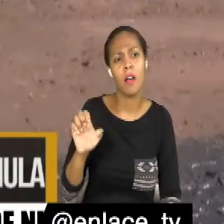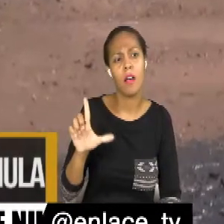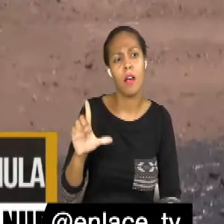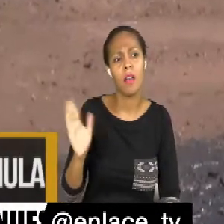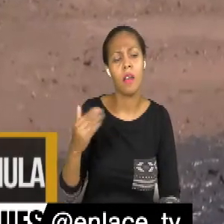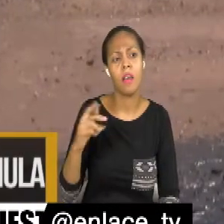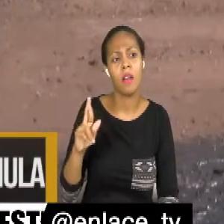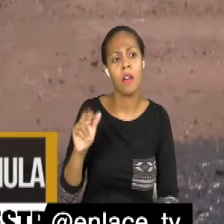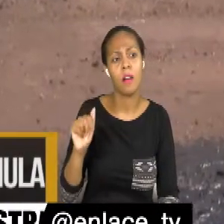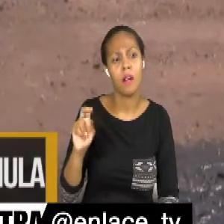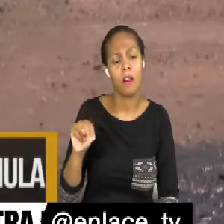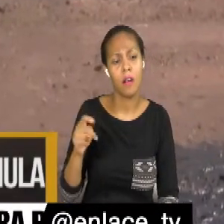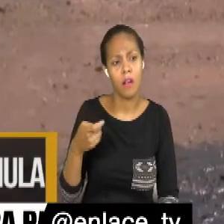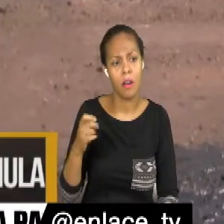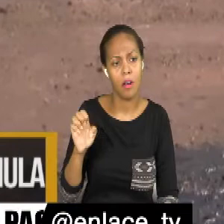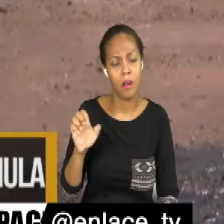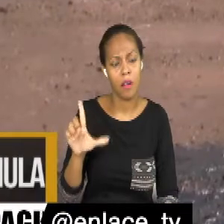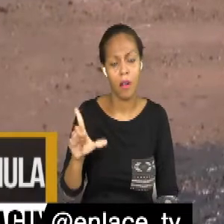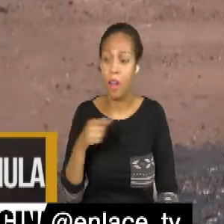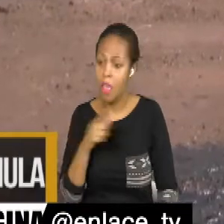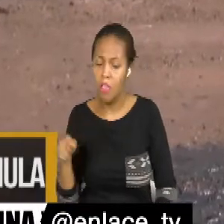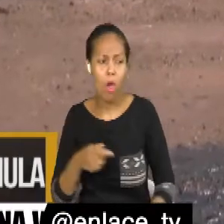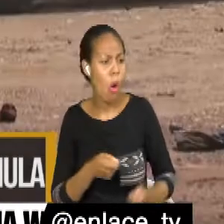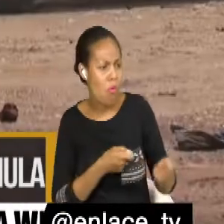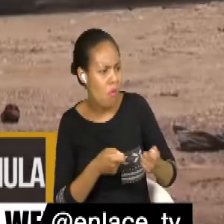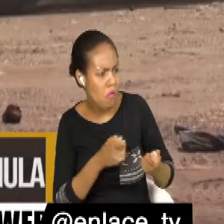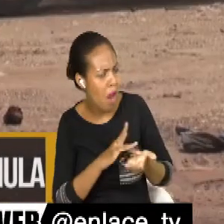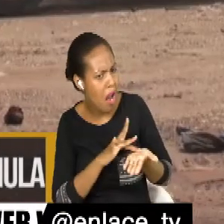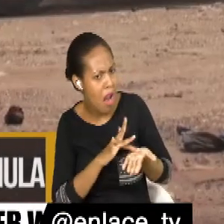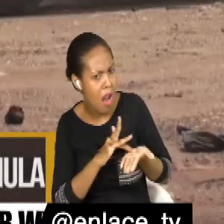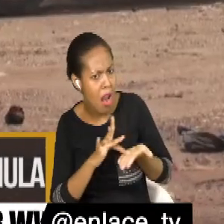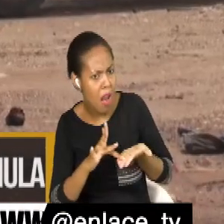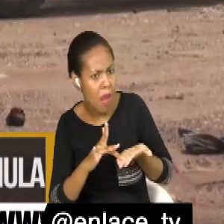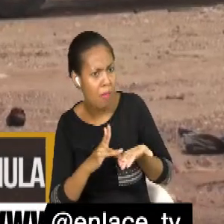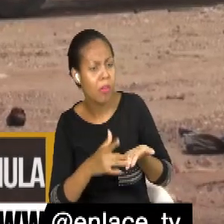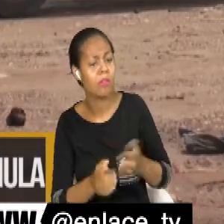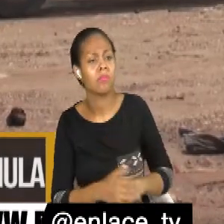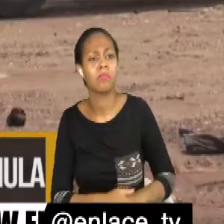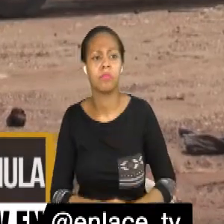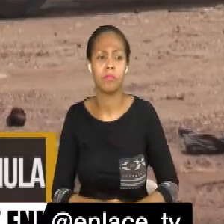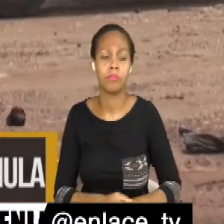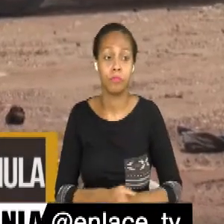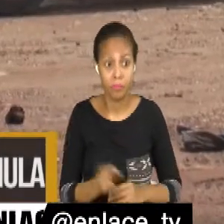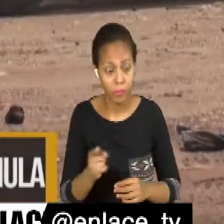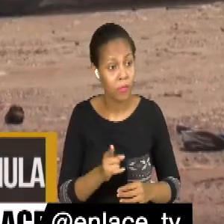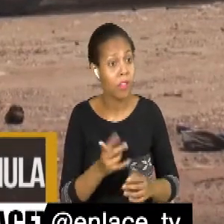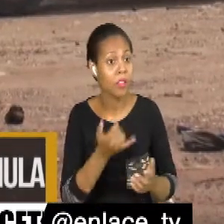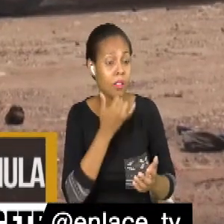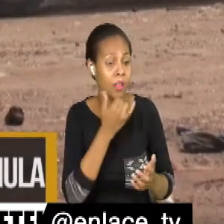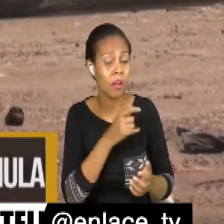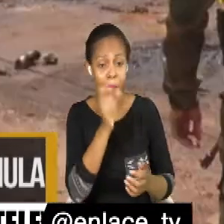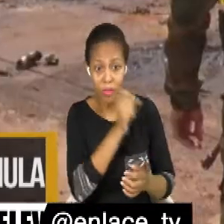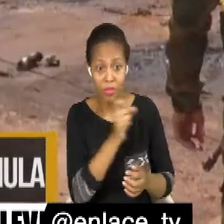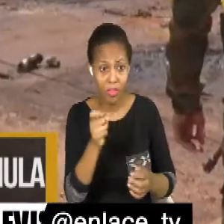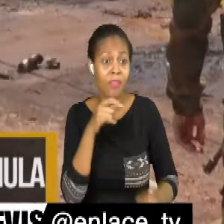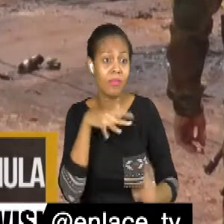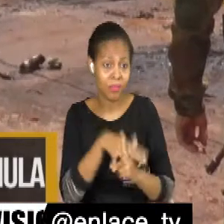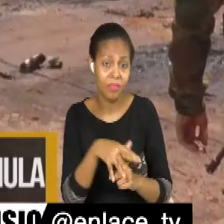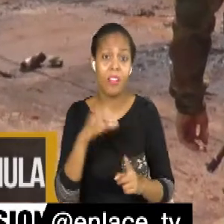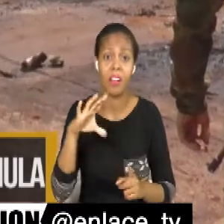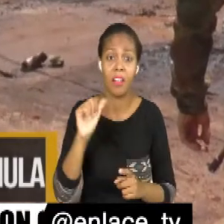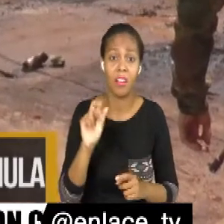de aseo al vehículo que había llegado a la estación de servicio La Esmeralda. Dentro de los heridos también están